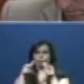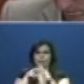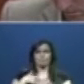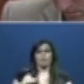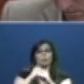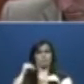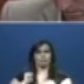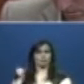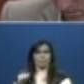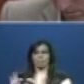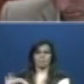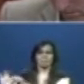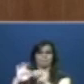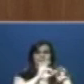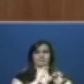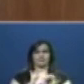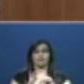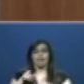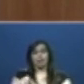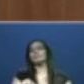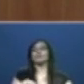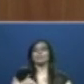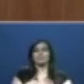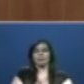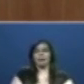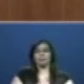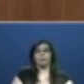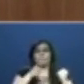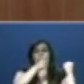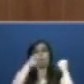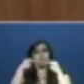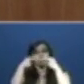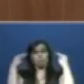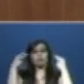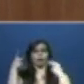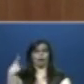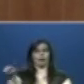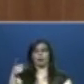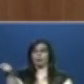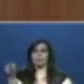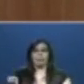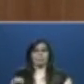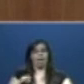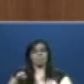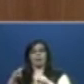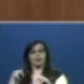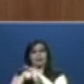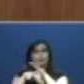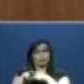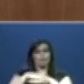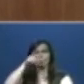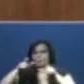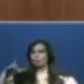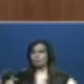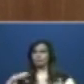sus miembros Esto es lo que obliga a los poderes públicos a aportar recursos para que todas las personas estén en condiciones de